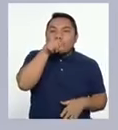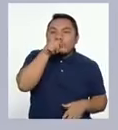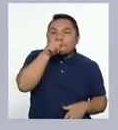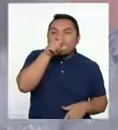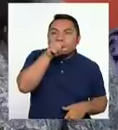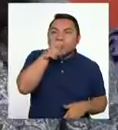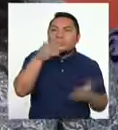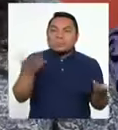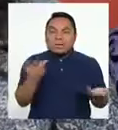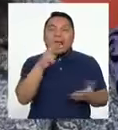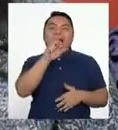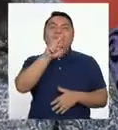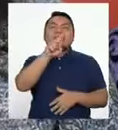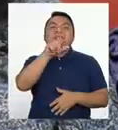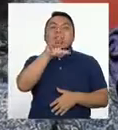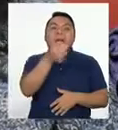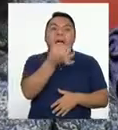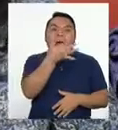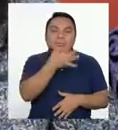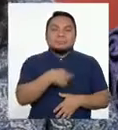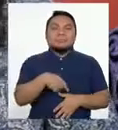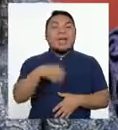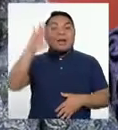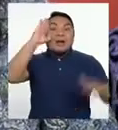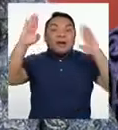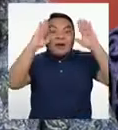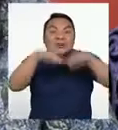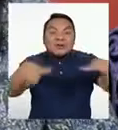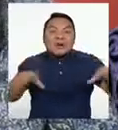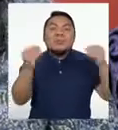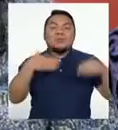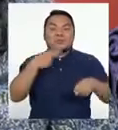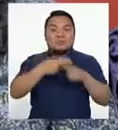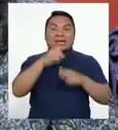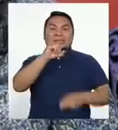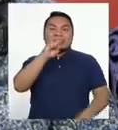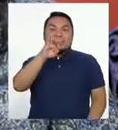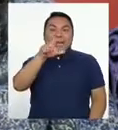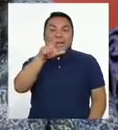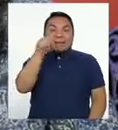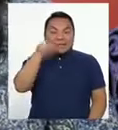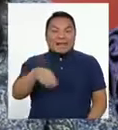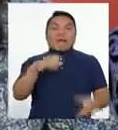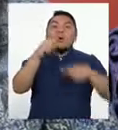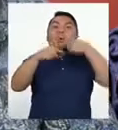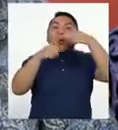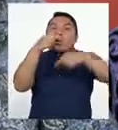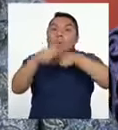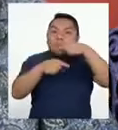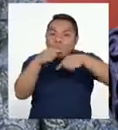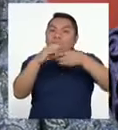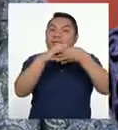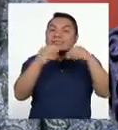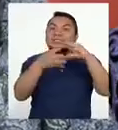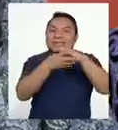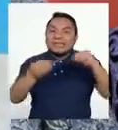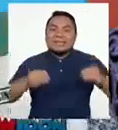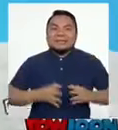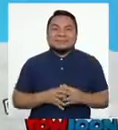la Avellaneda. Hola chicos, ¿cómo están? Mi nombre es Isabel Menéndez y esto es Te Cuento un Cuento.